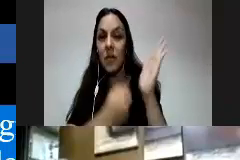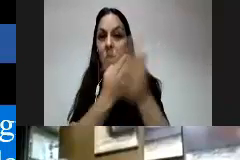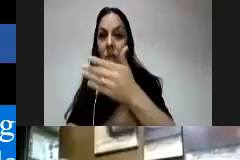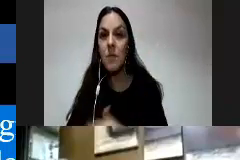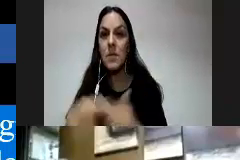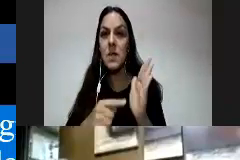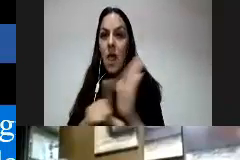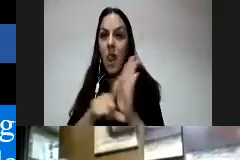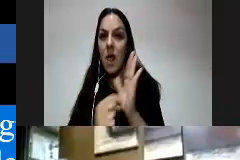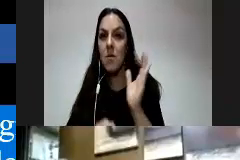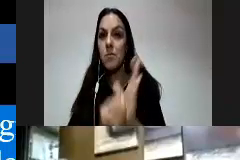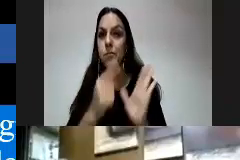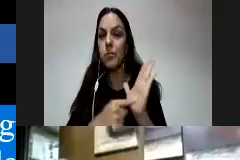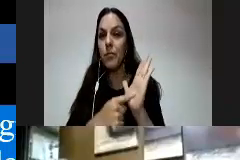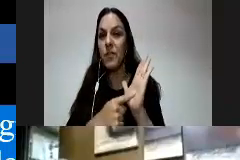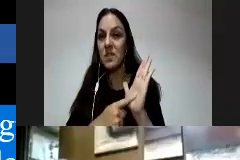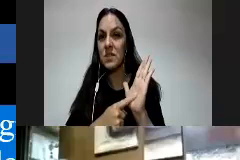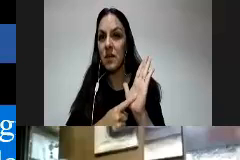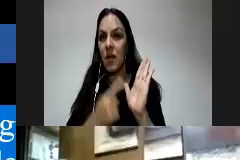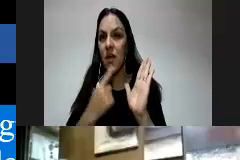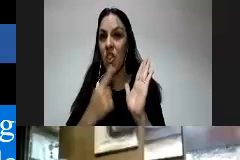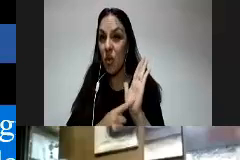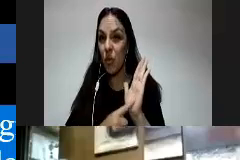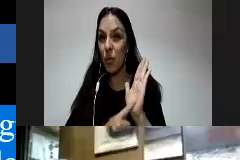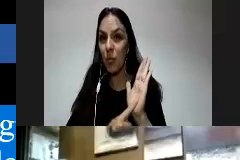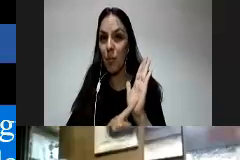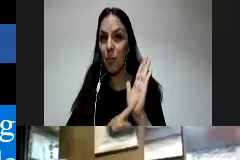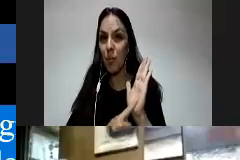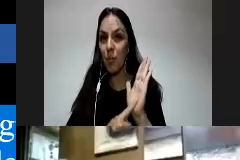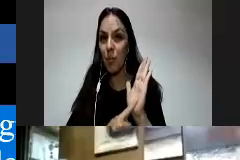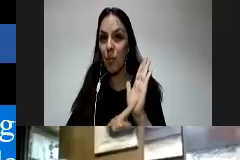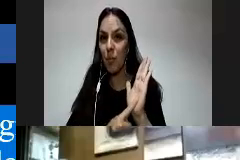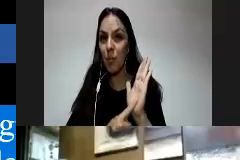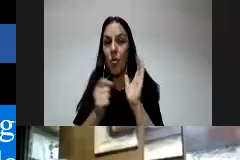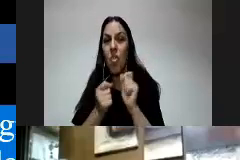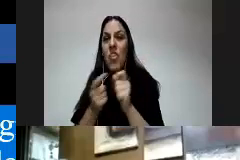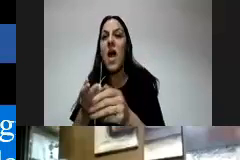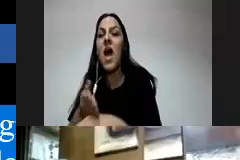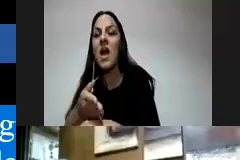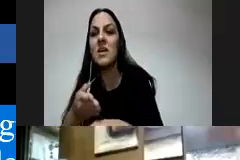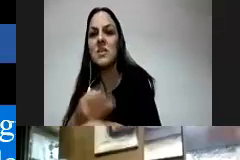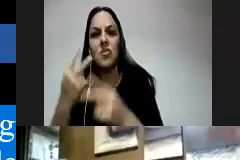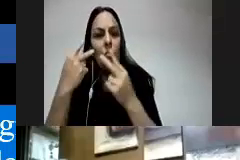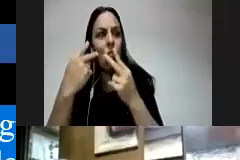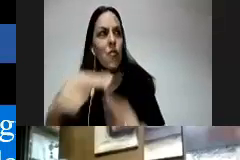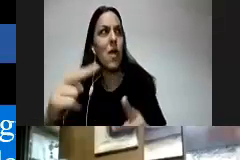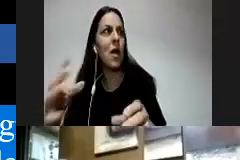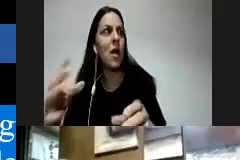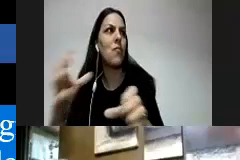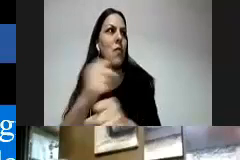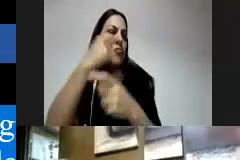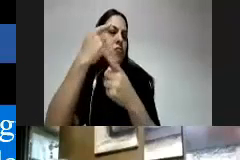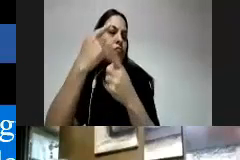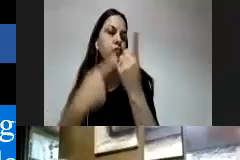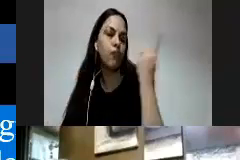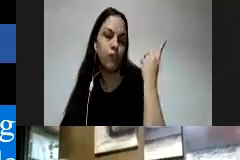es el documento válido para acceder al derecho de gratuidad para viajar en los distintos tipos de transporte colectivo terrestres sometidos